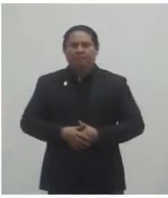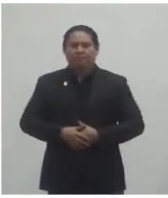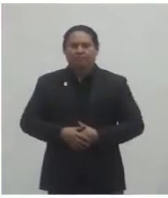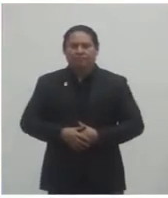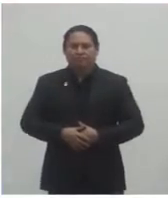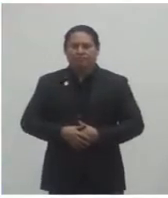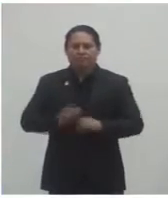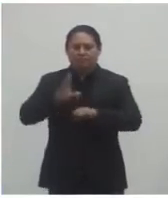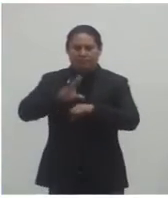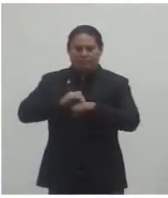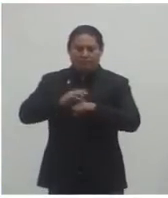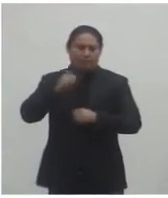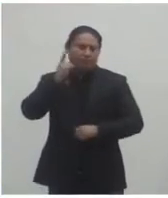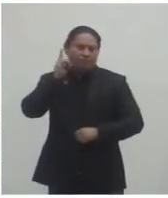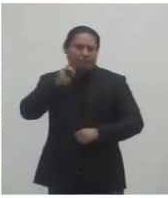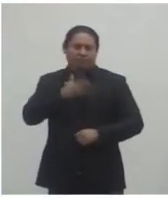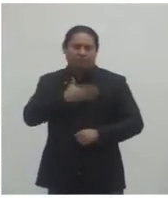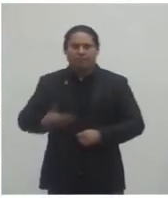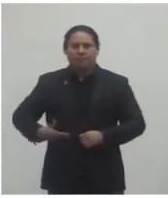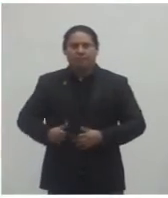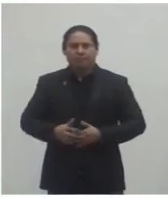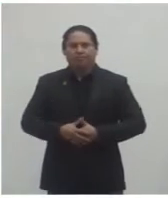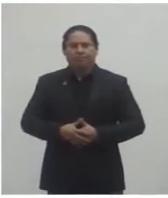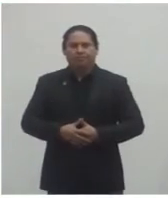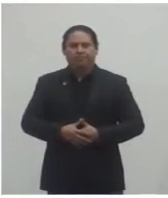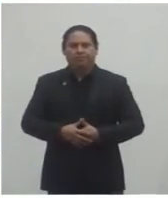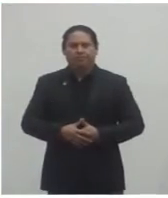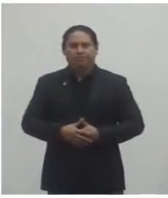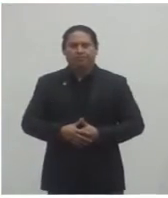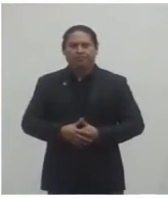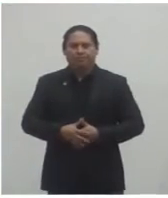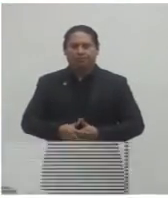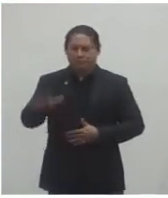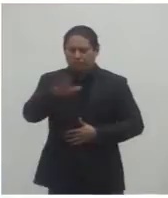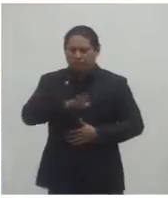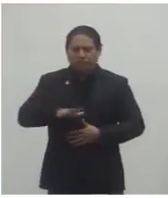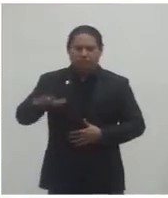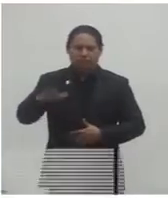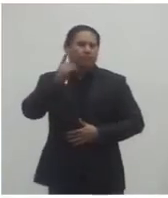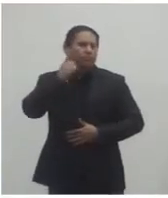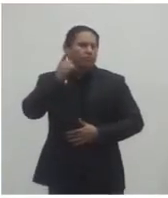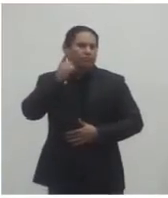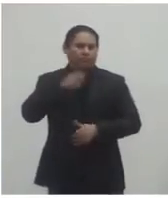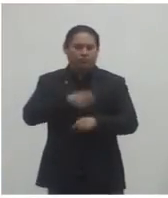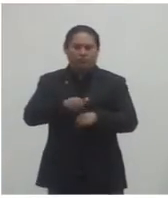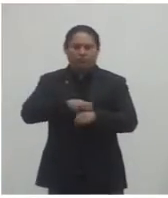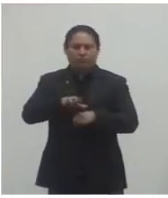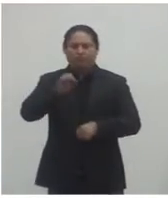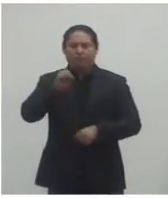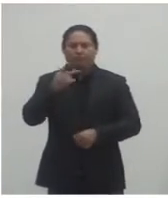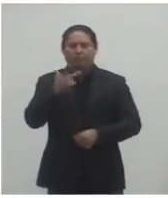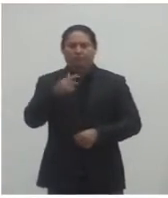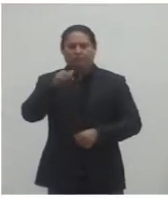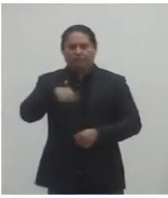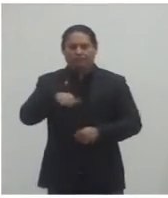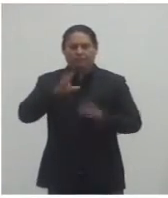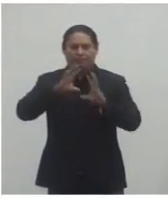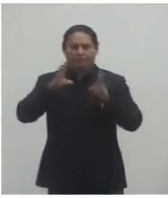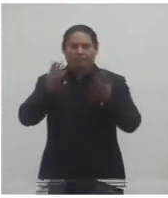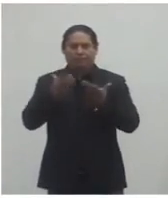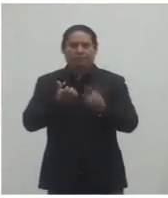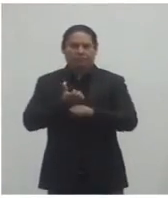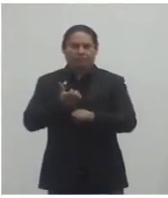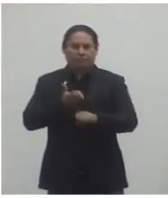venia, diputada presidenta. Ciudadanos, diputados, integrantes de la 68ª legislatura